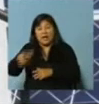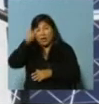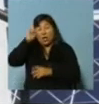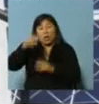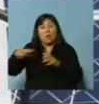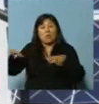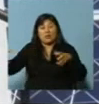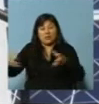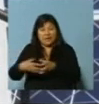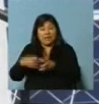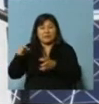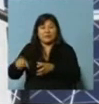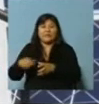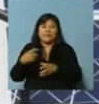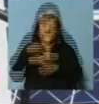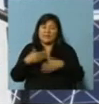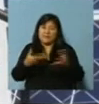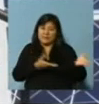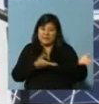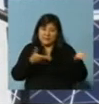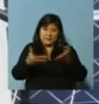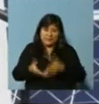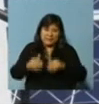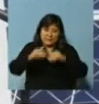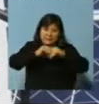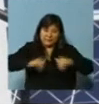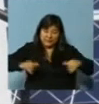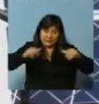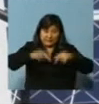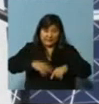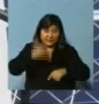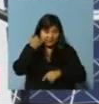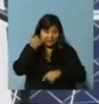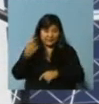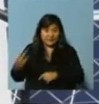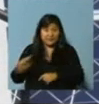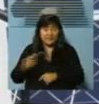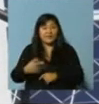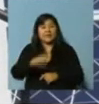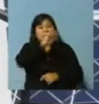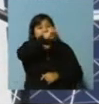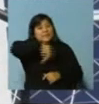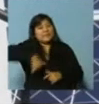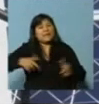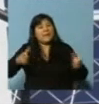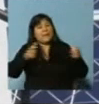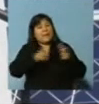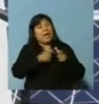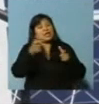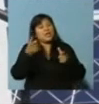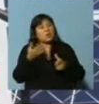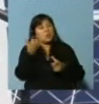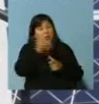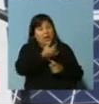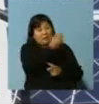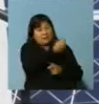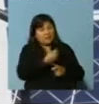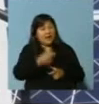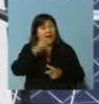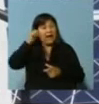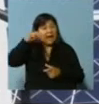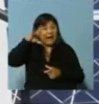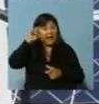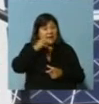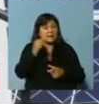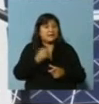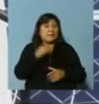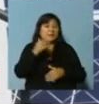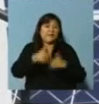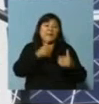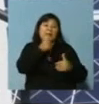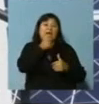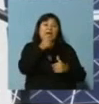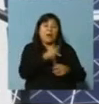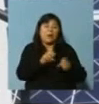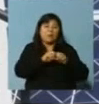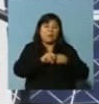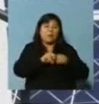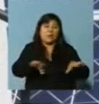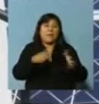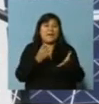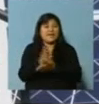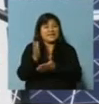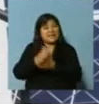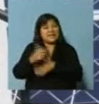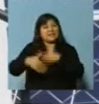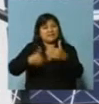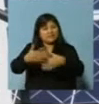decía, vamos a reunirnos con Víctor Galarza, el presidente de Agua Potable, para seguir avanzando con proyectos en todas las comunidades. Creo que